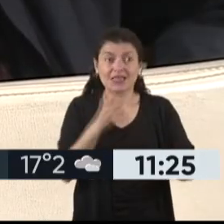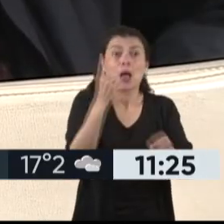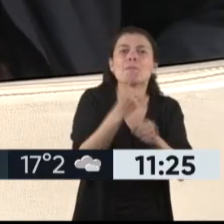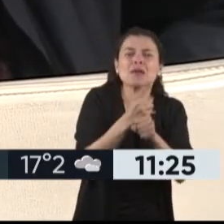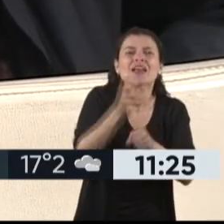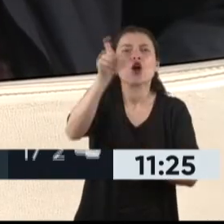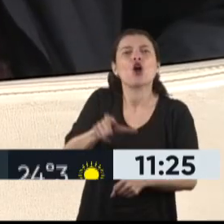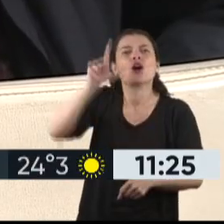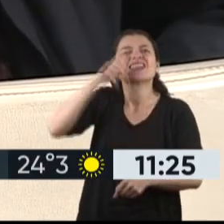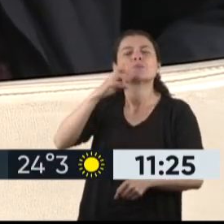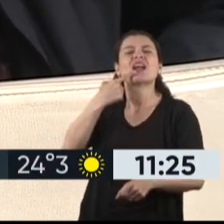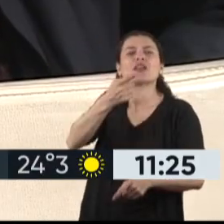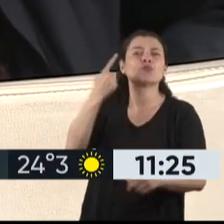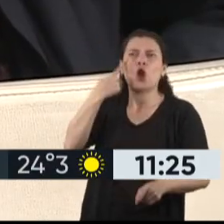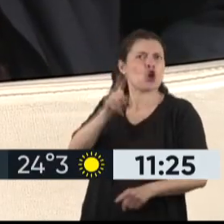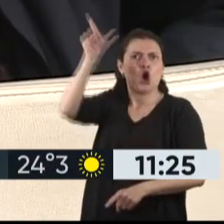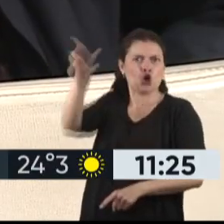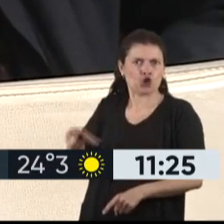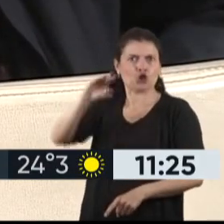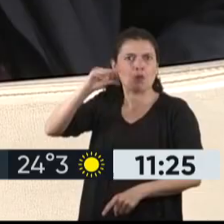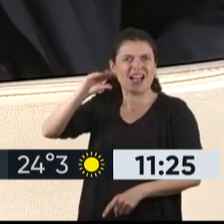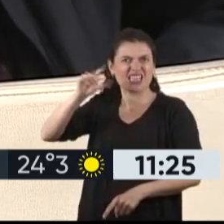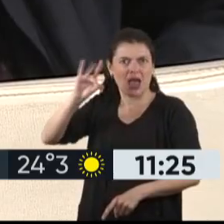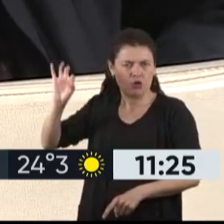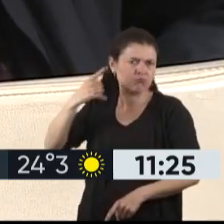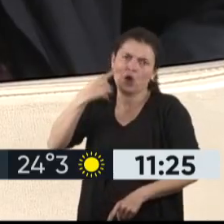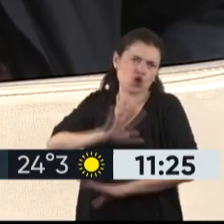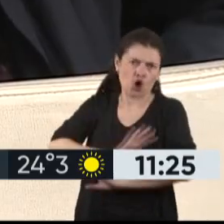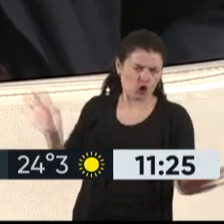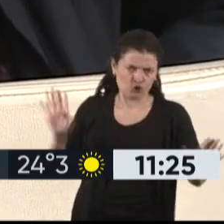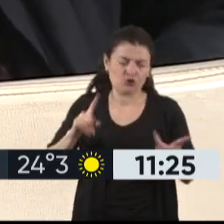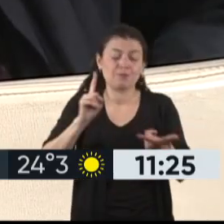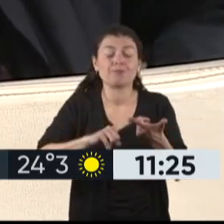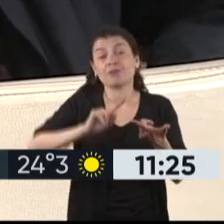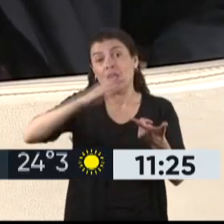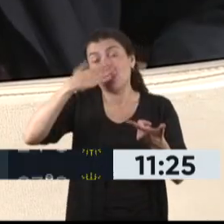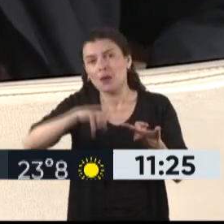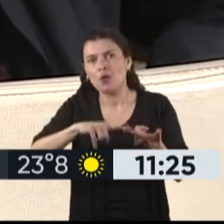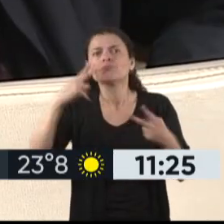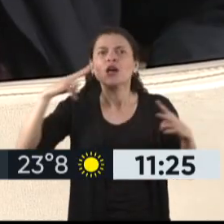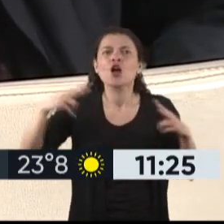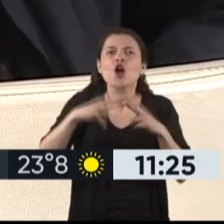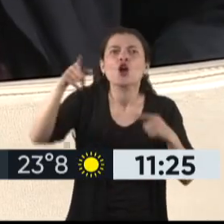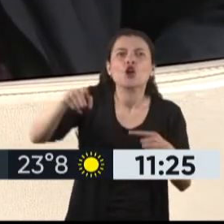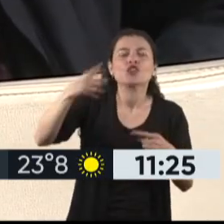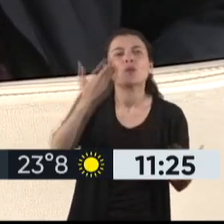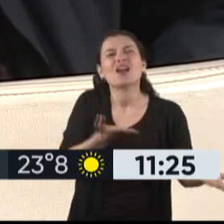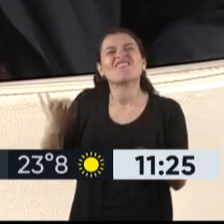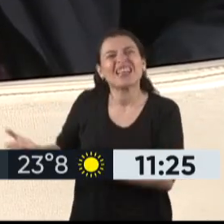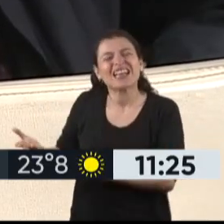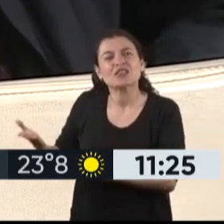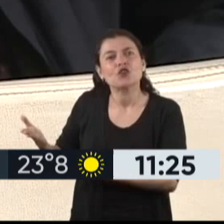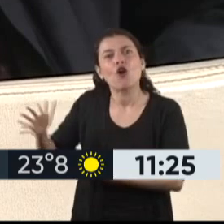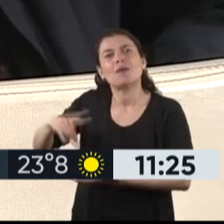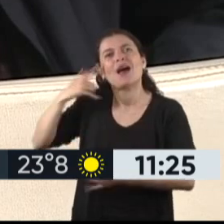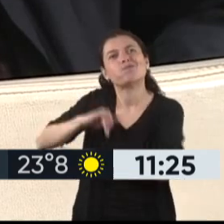lo conocía Machado, después diciendo que se conocieron por una invitación que le hizo Machado para promocionar